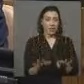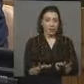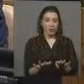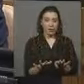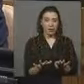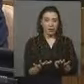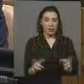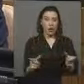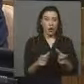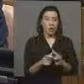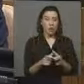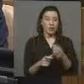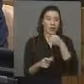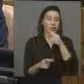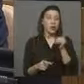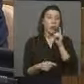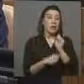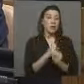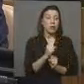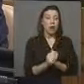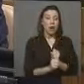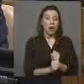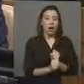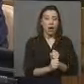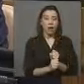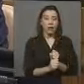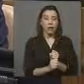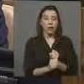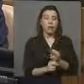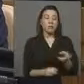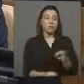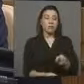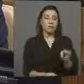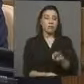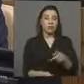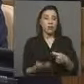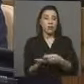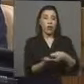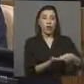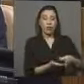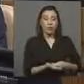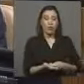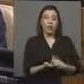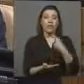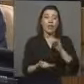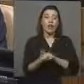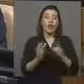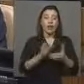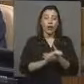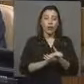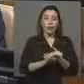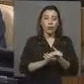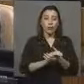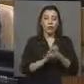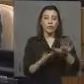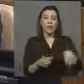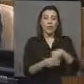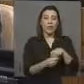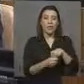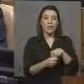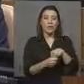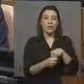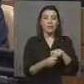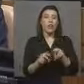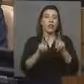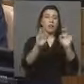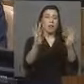la comisión sostiene que en los últimos años y con mayor frecuencia los consumidores han sido víctimas de colusión y eso es parte, obviamente, no solamente